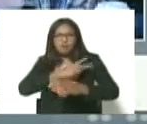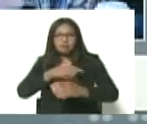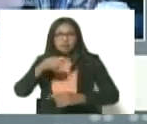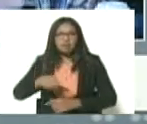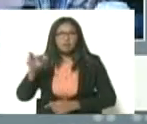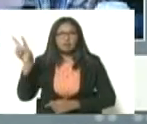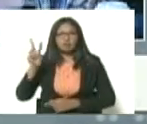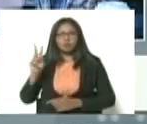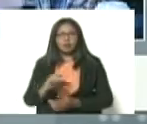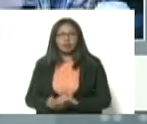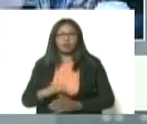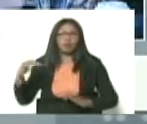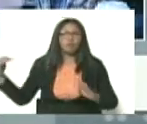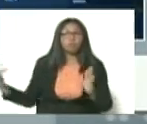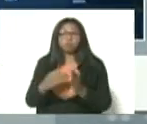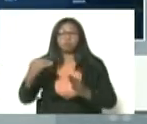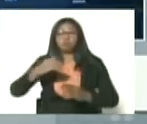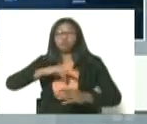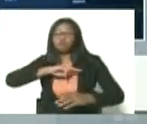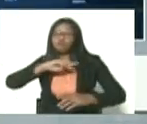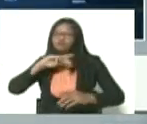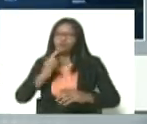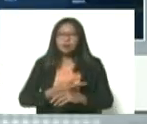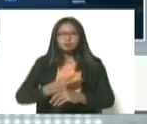con impactos